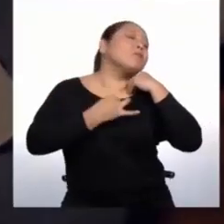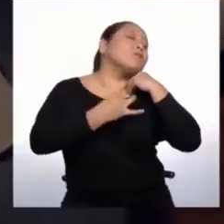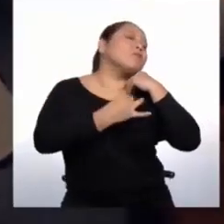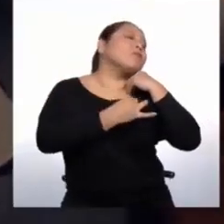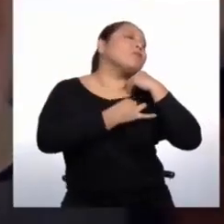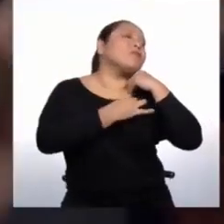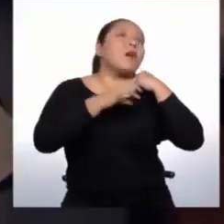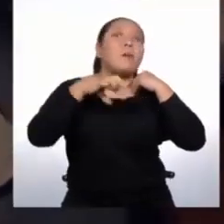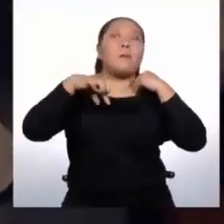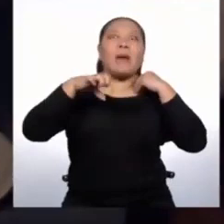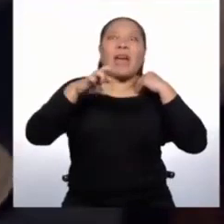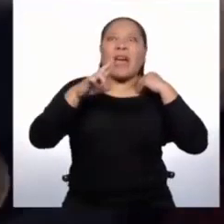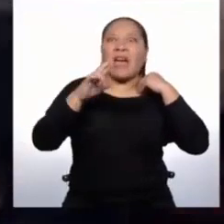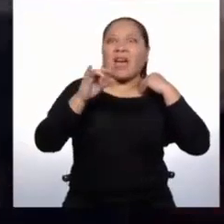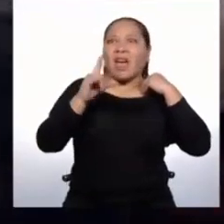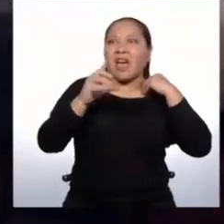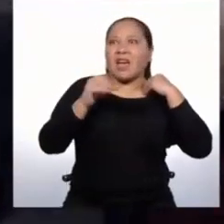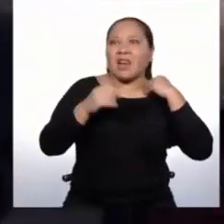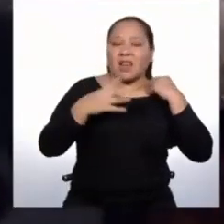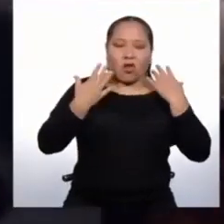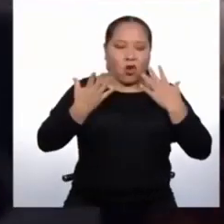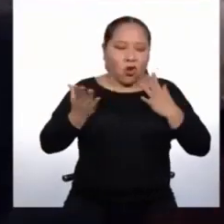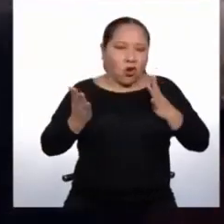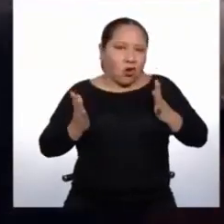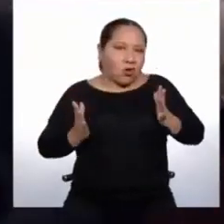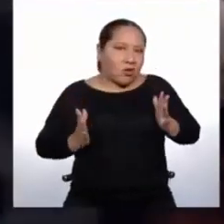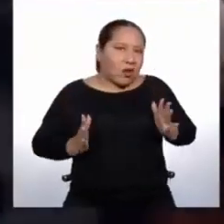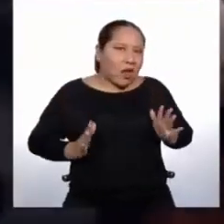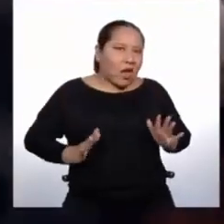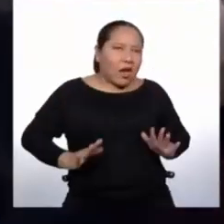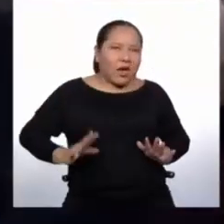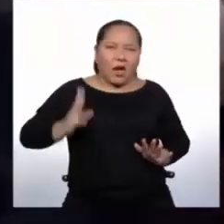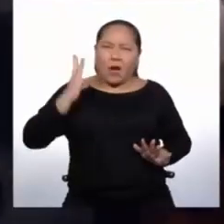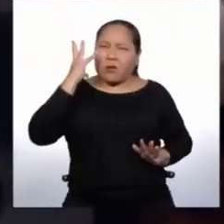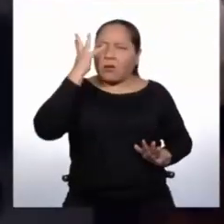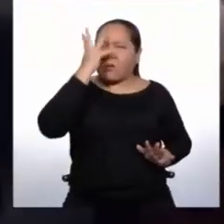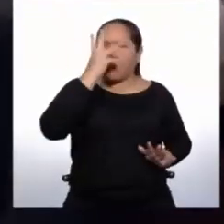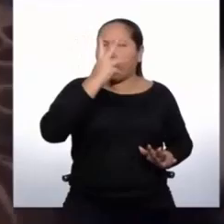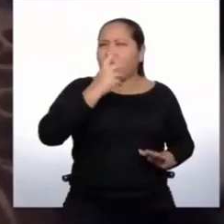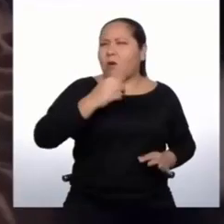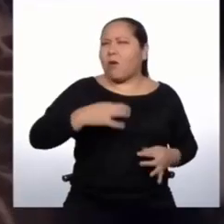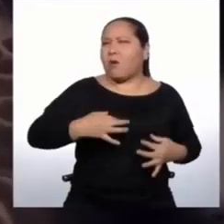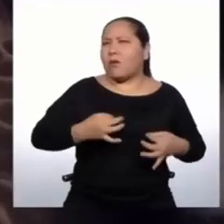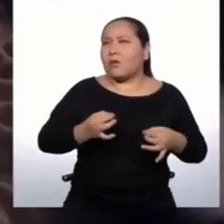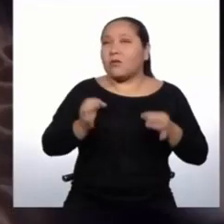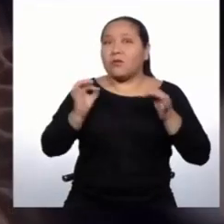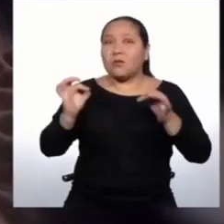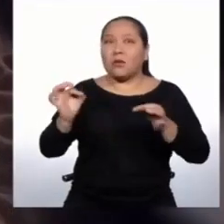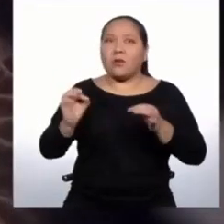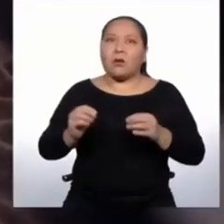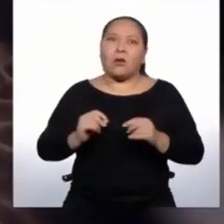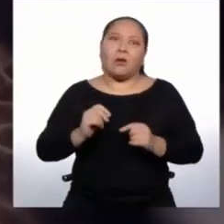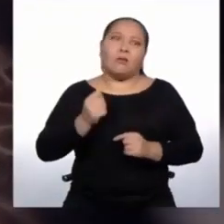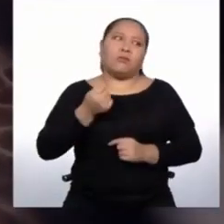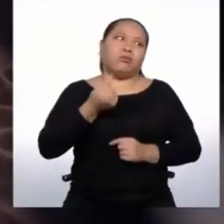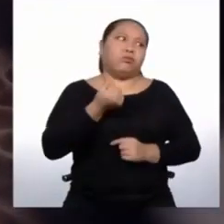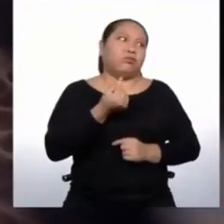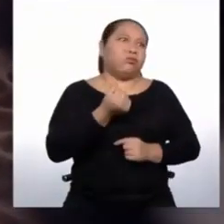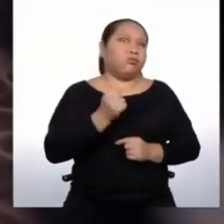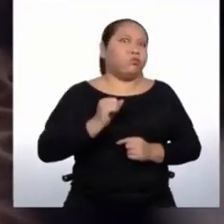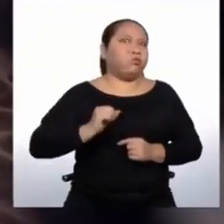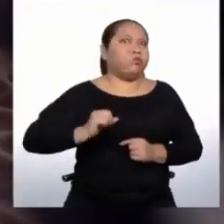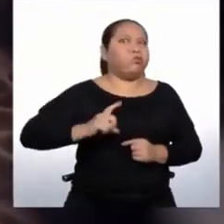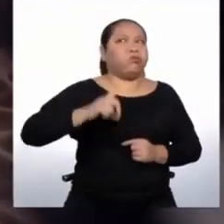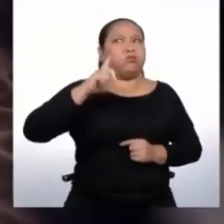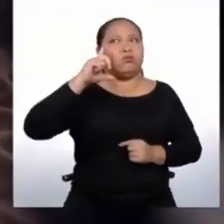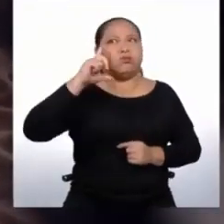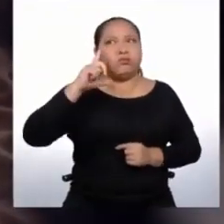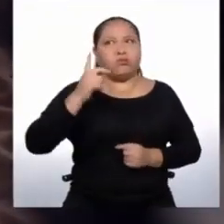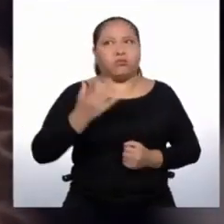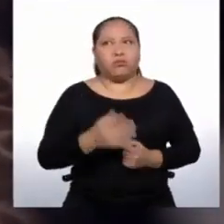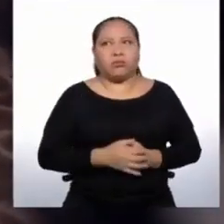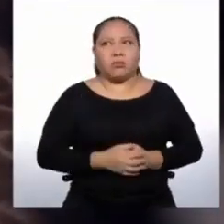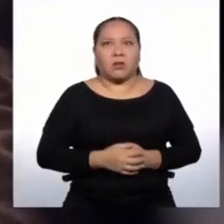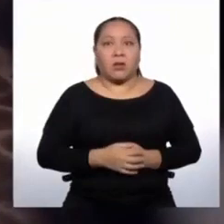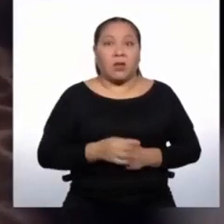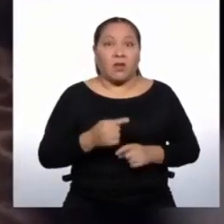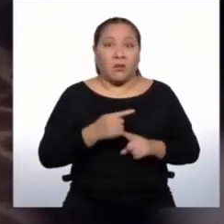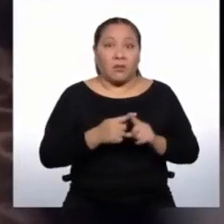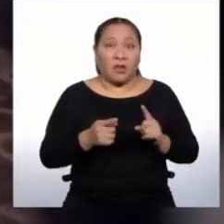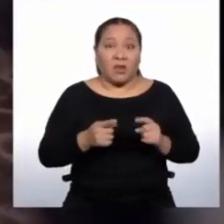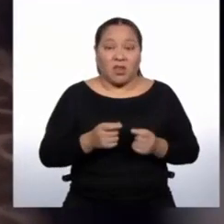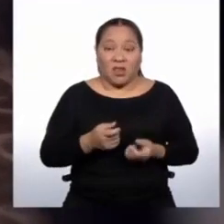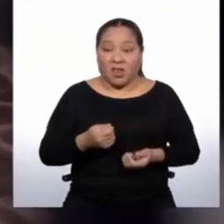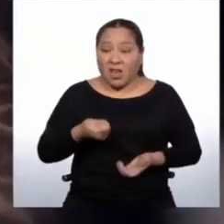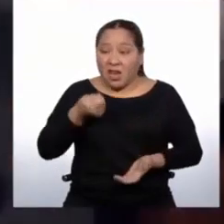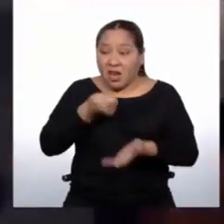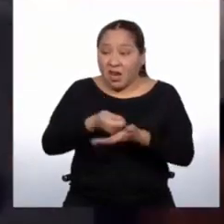garbanzos, ora trajes de rico terciopelo de Flandes, que por aquel entonces costaban un ojo de la cara. Pero mientras más